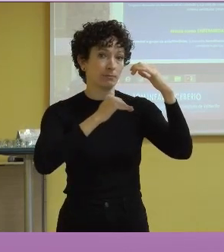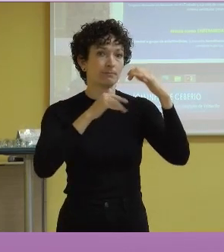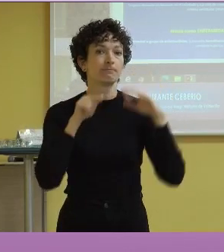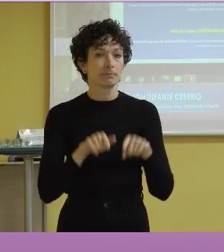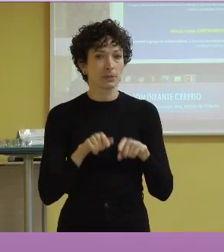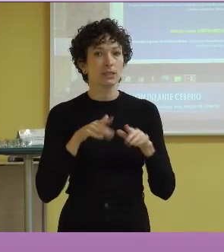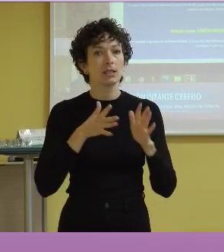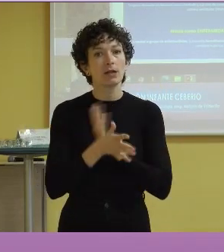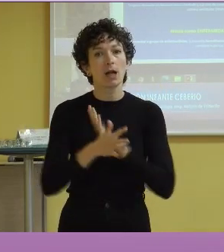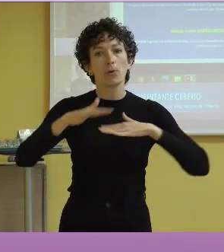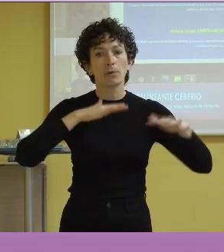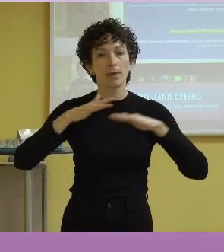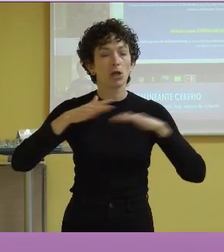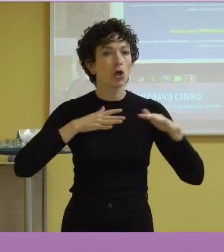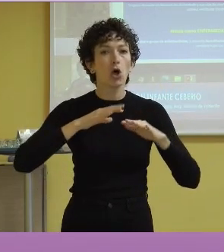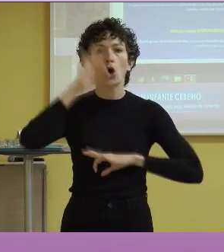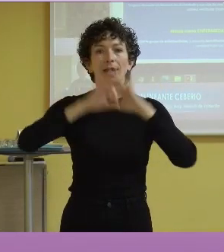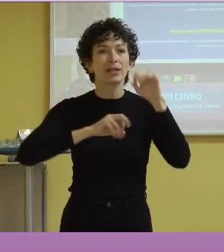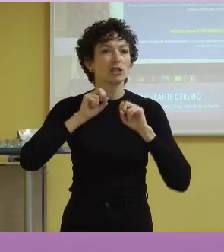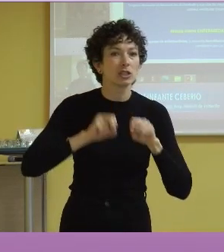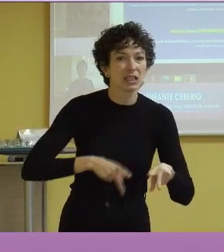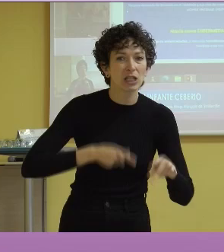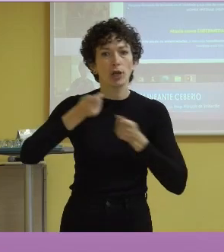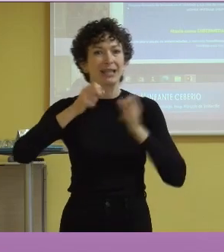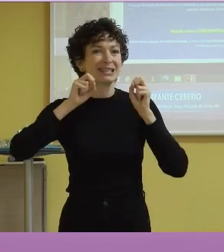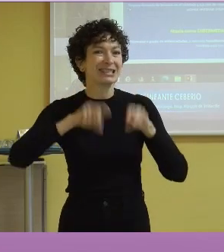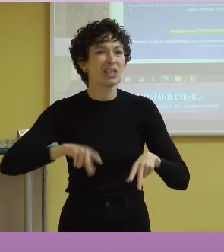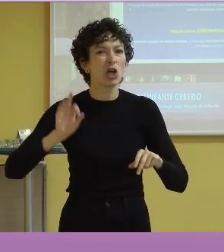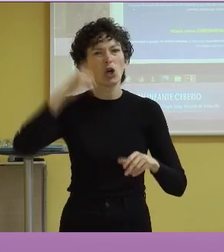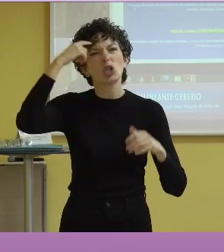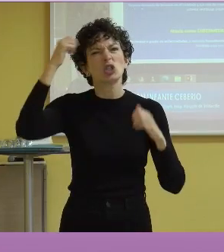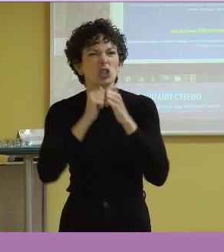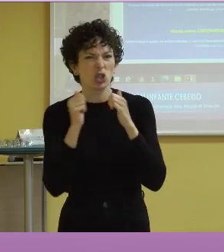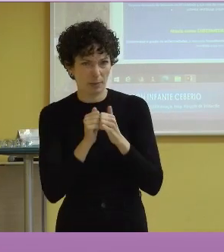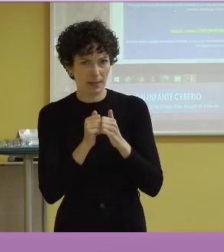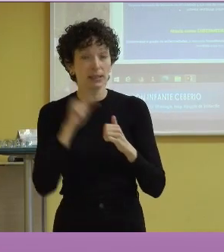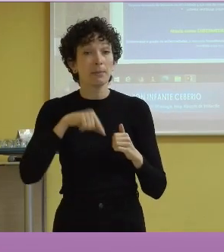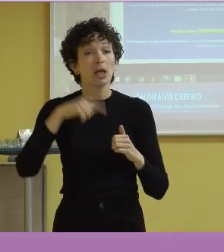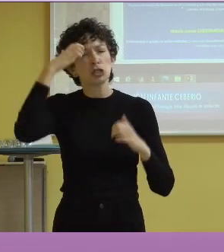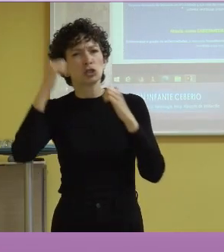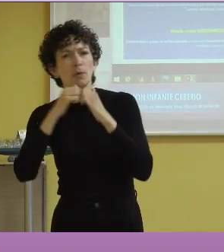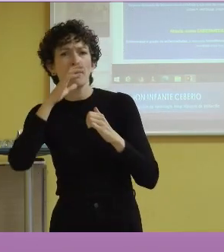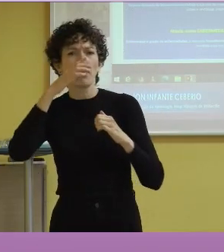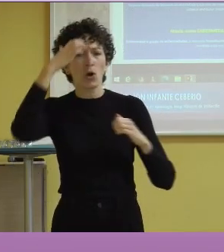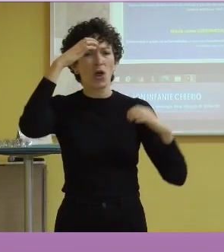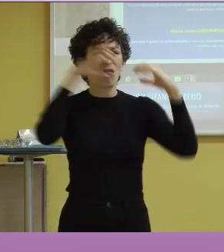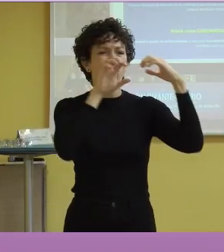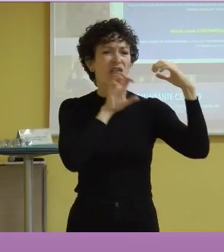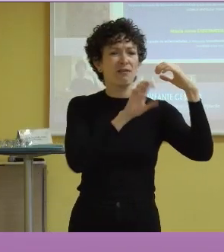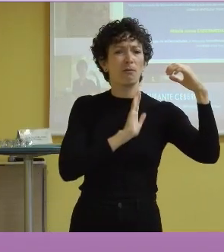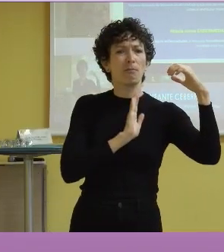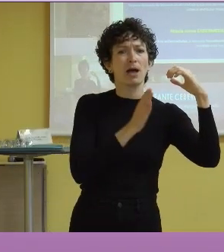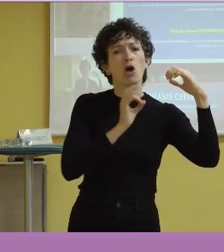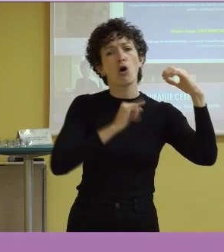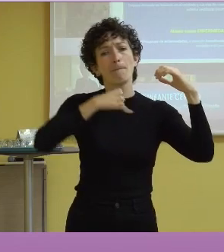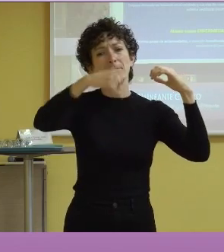movimiento desorganizado, descoordinado o torpe. También como la torpeza derivada de lesiones en el cerebelo y sus vías de conexión,